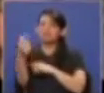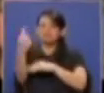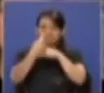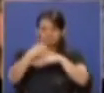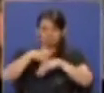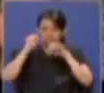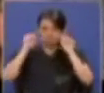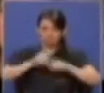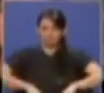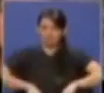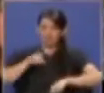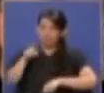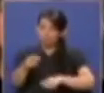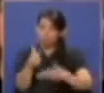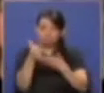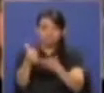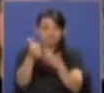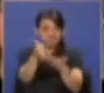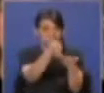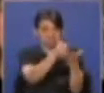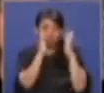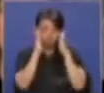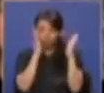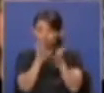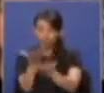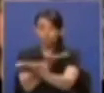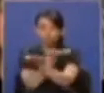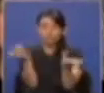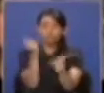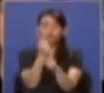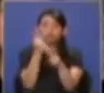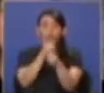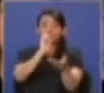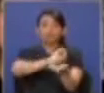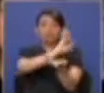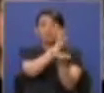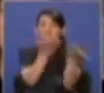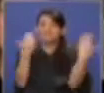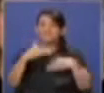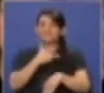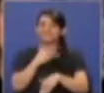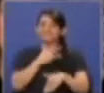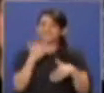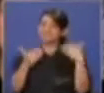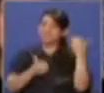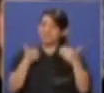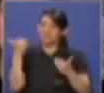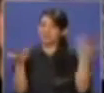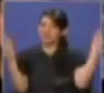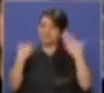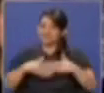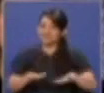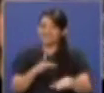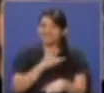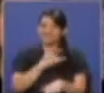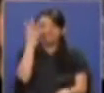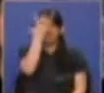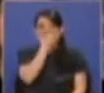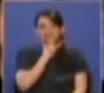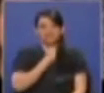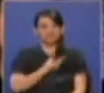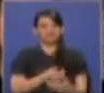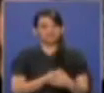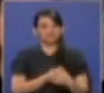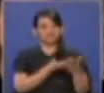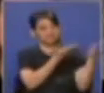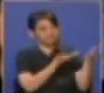ustedes, favorecidos. Y por eso Montecristi hoy día se viste de alegría. Y qué hermoso tener